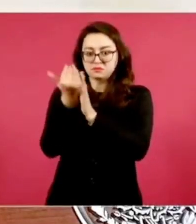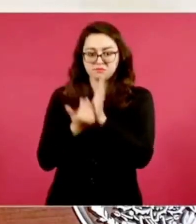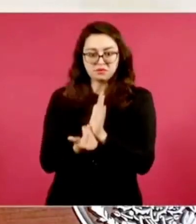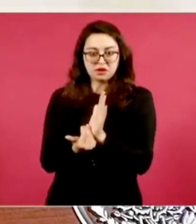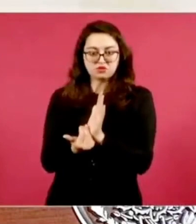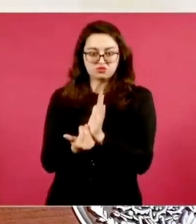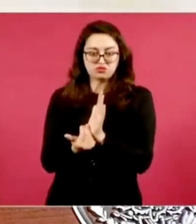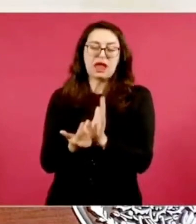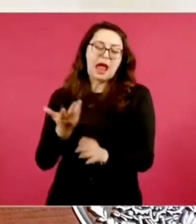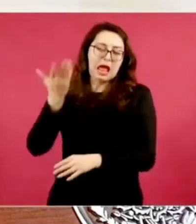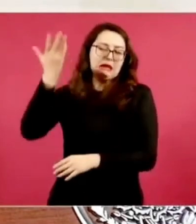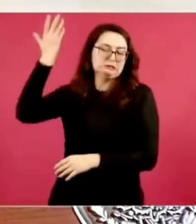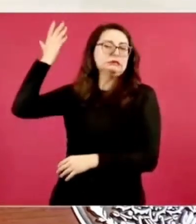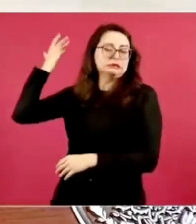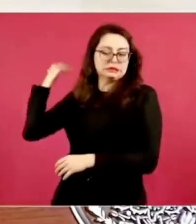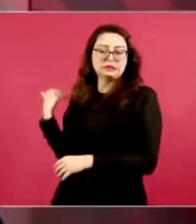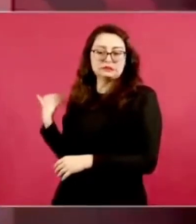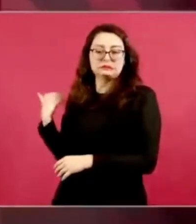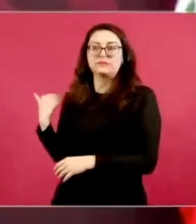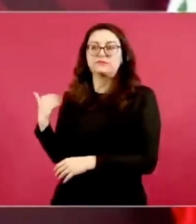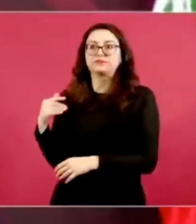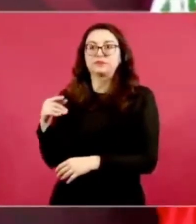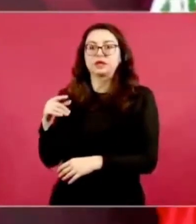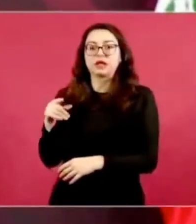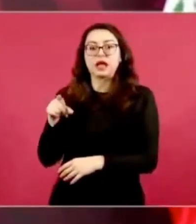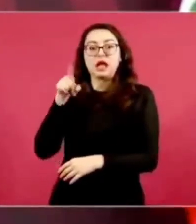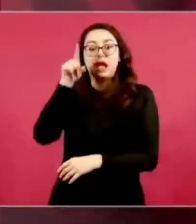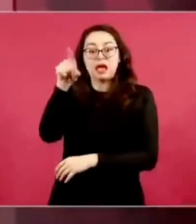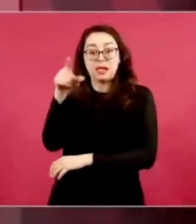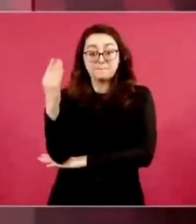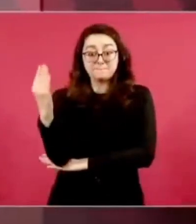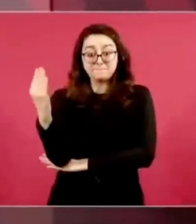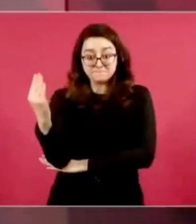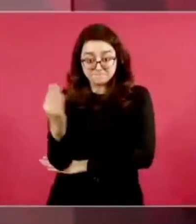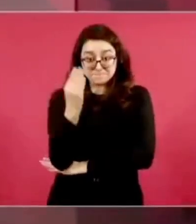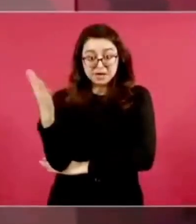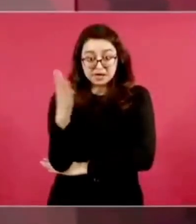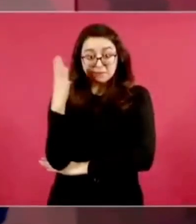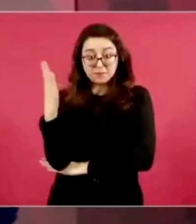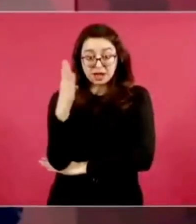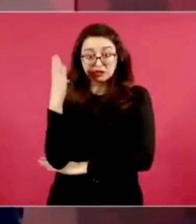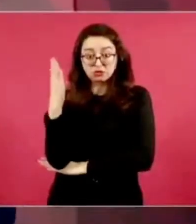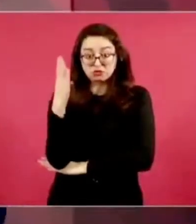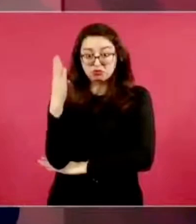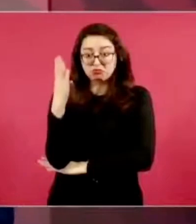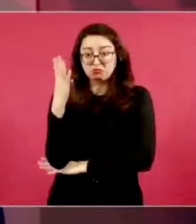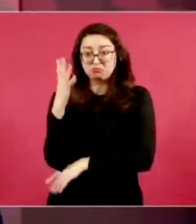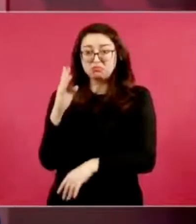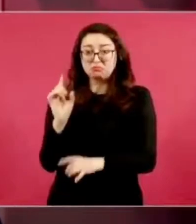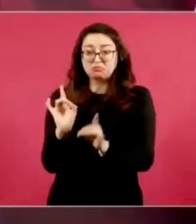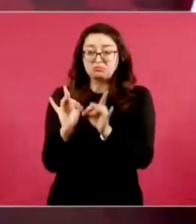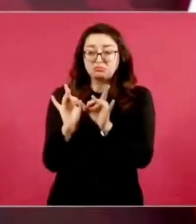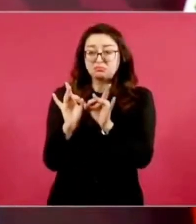Me acuerdo que en aquel entonces en Milpalta era un delito, uno, diario.